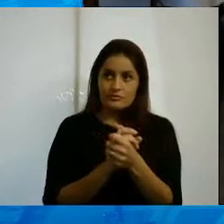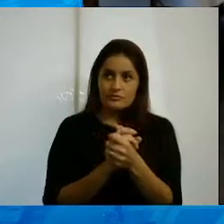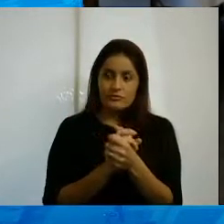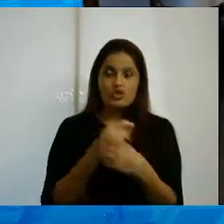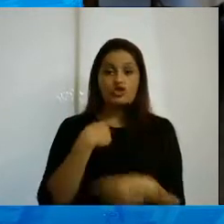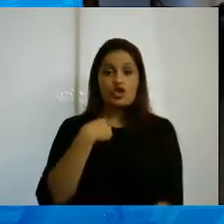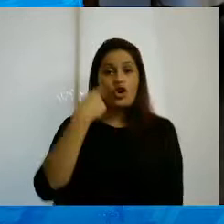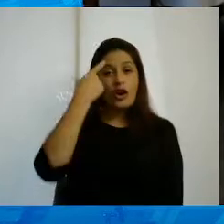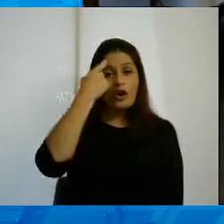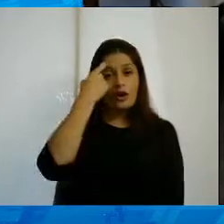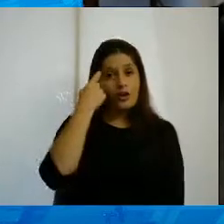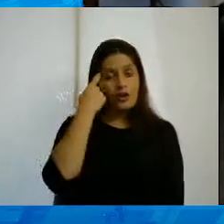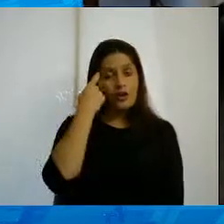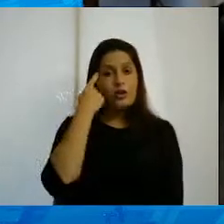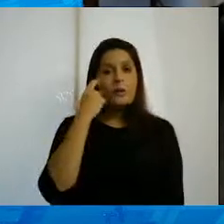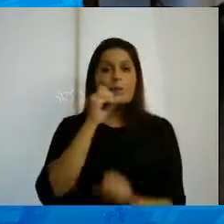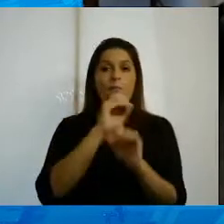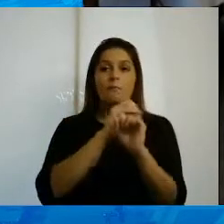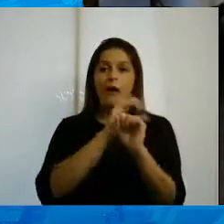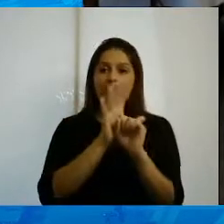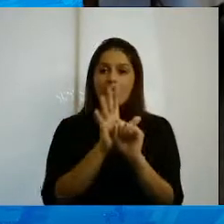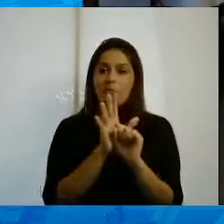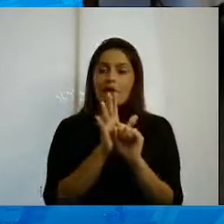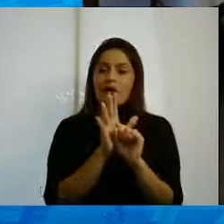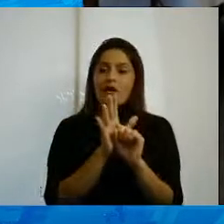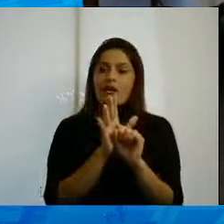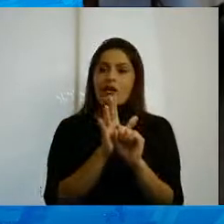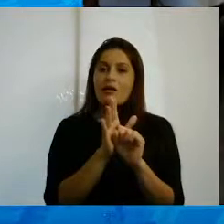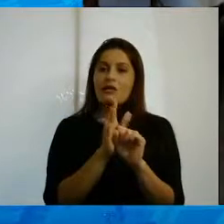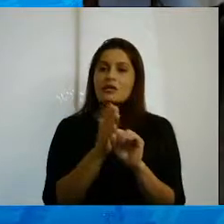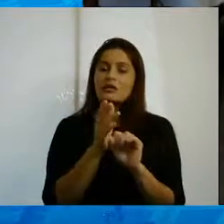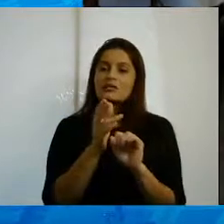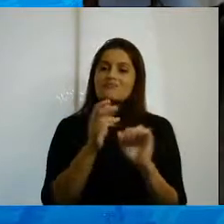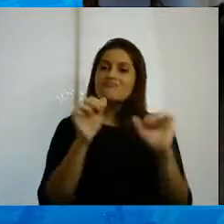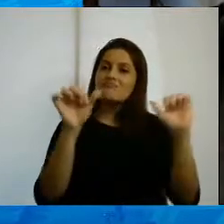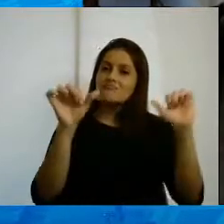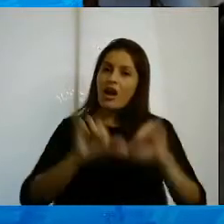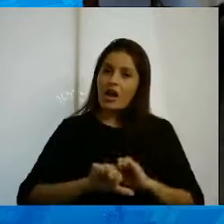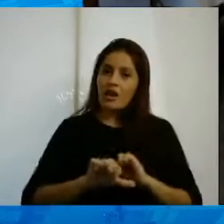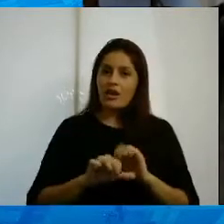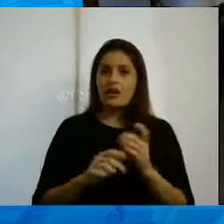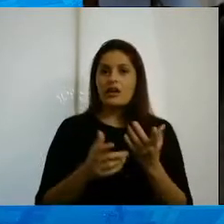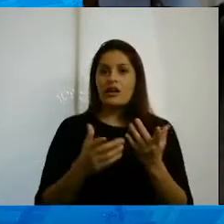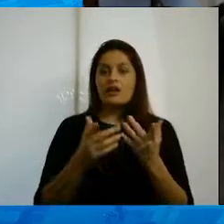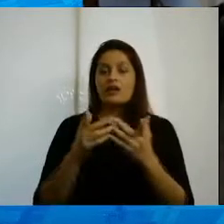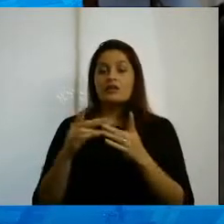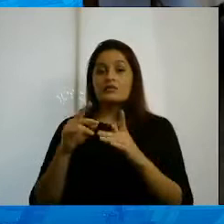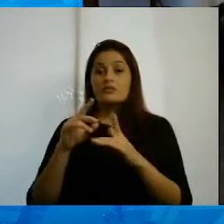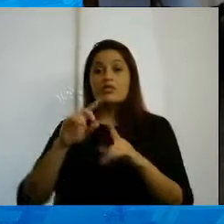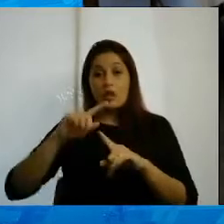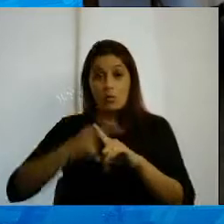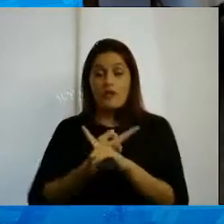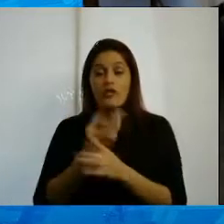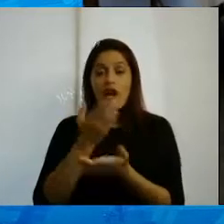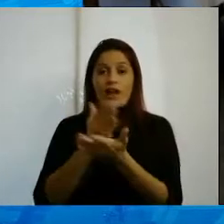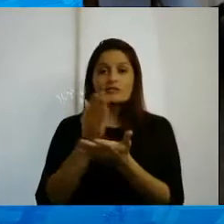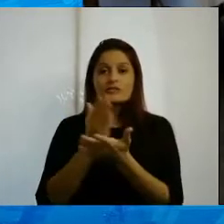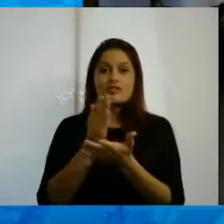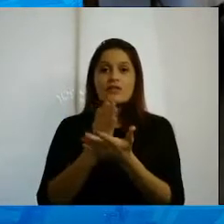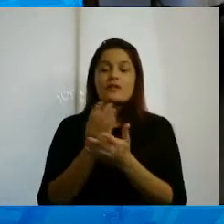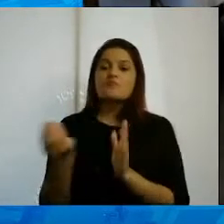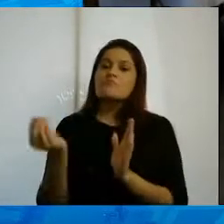Creo que la pandemia no hizo mal y el reintegro a clases no tomó todos los puntos, tanto psicológicos